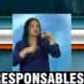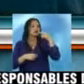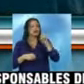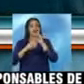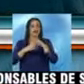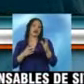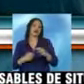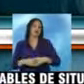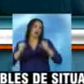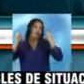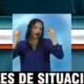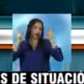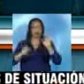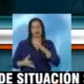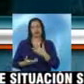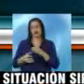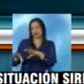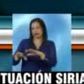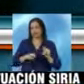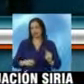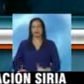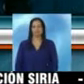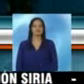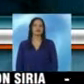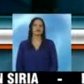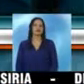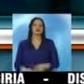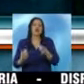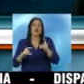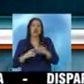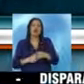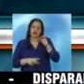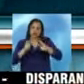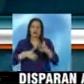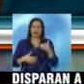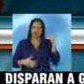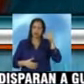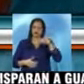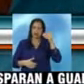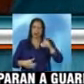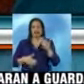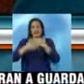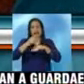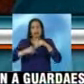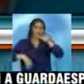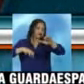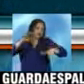protesta por lo que se estaba haciendo, ¿no? Mari, ahora, ¿los bañistas cuándo van a poder ingresar ya al mar? ¿Cuándo